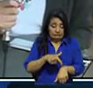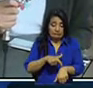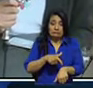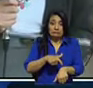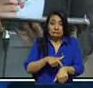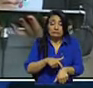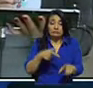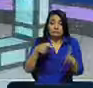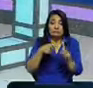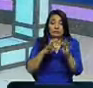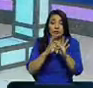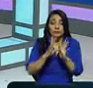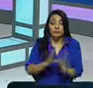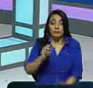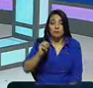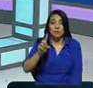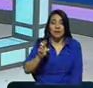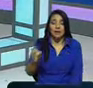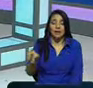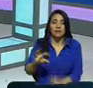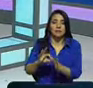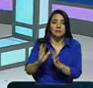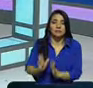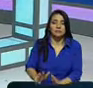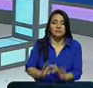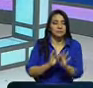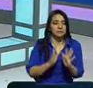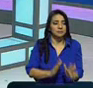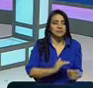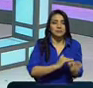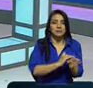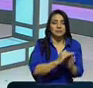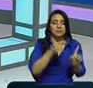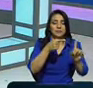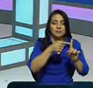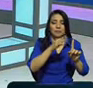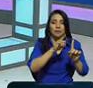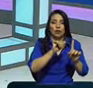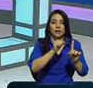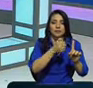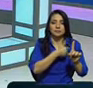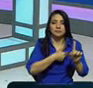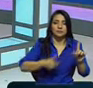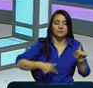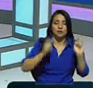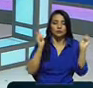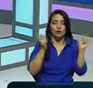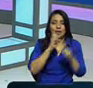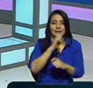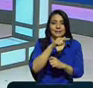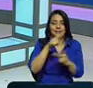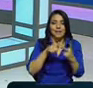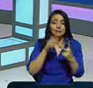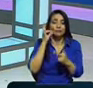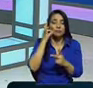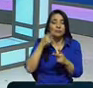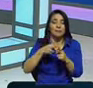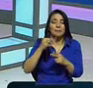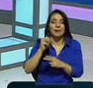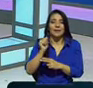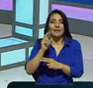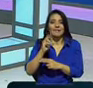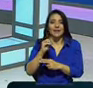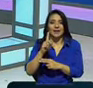Miguel Rivadeneyra estará con sus invitados, su panel, Boris Cornejo, el presidente de la Fundación Esquel, María Fernanda Solís, docente